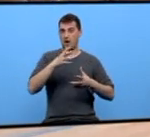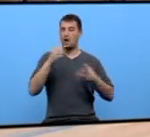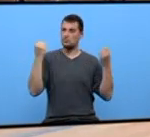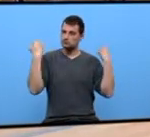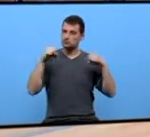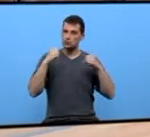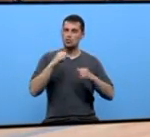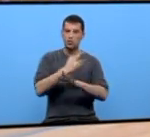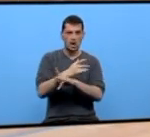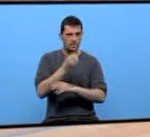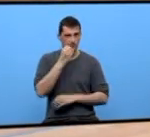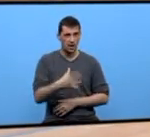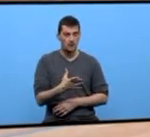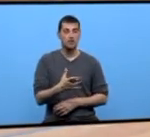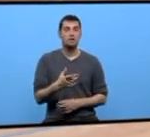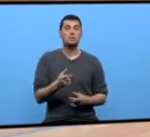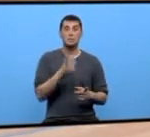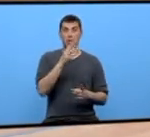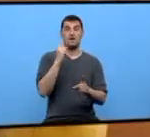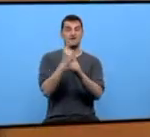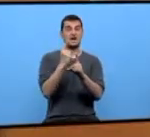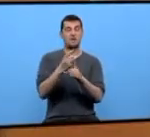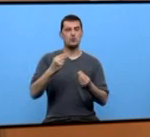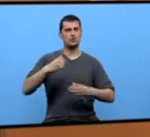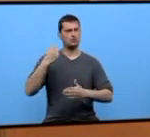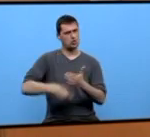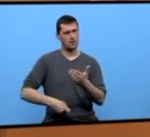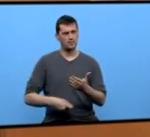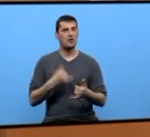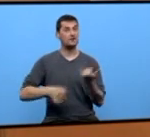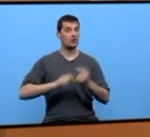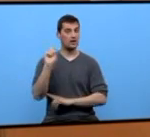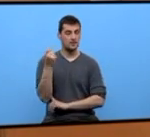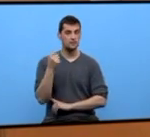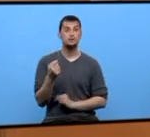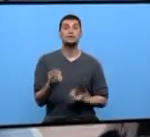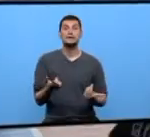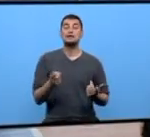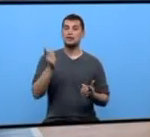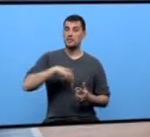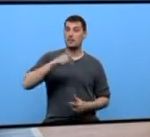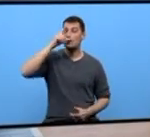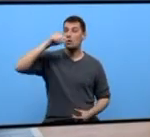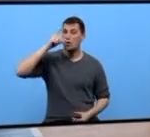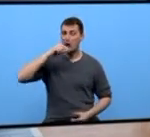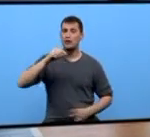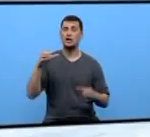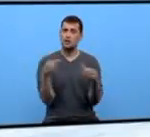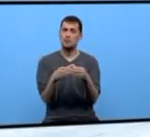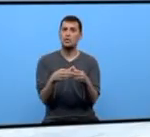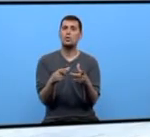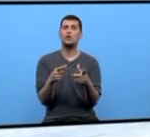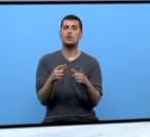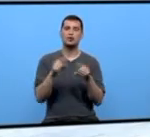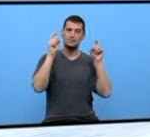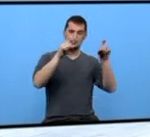sabemos jugar nosotros, que iba a ser unha final moi reñida. Como exemplo, teñen as grandes estrelas do Breogán e do Estudantes. El